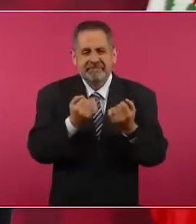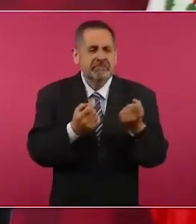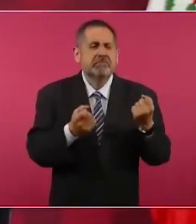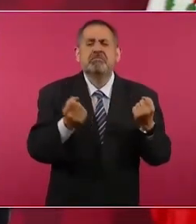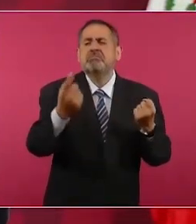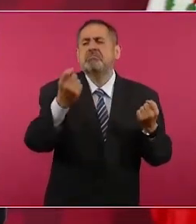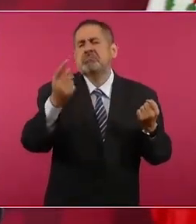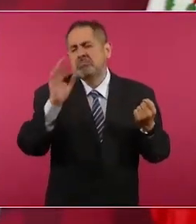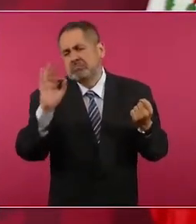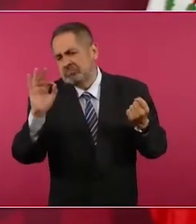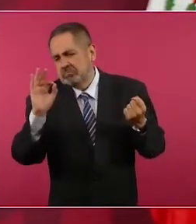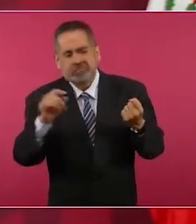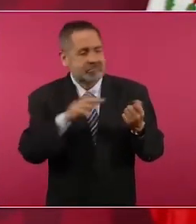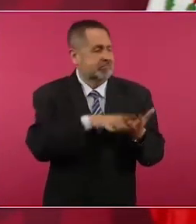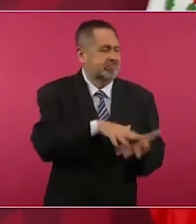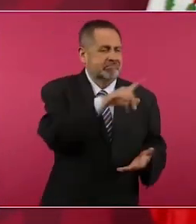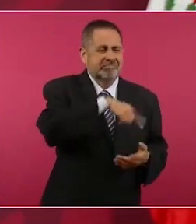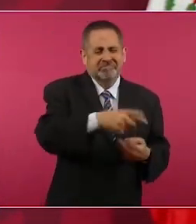excepciones.